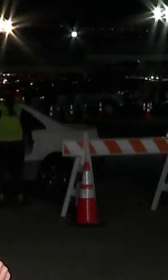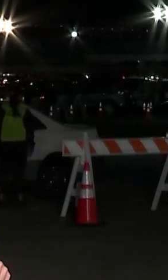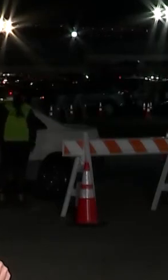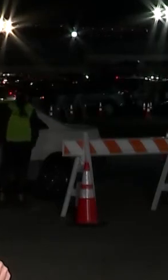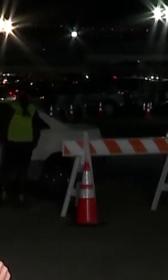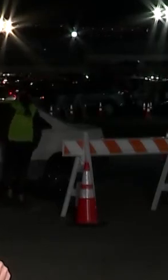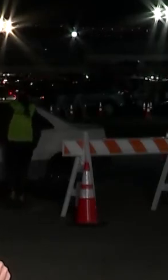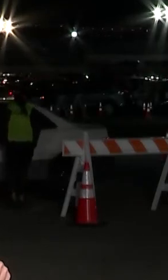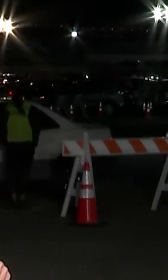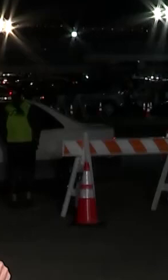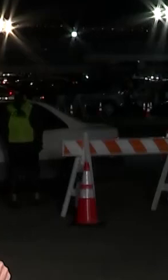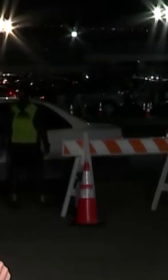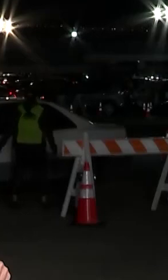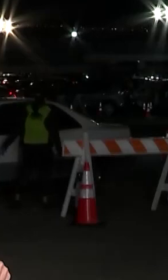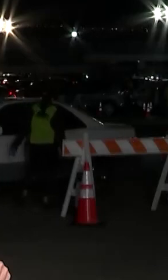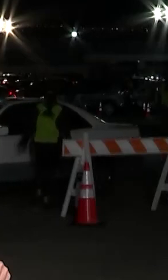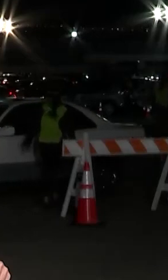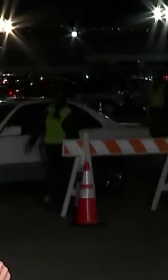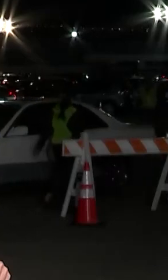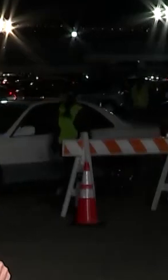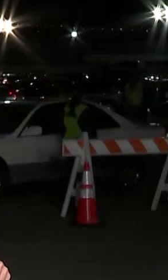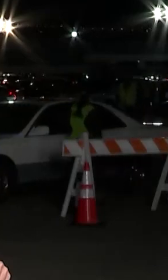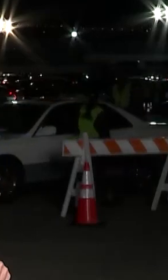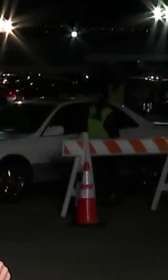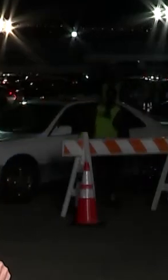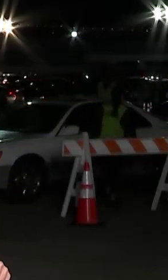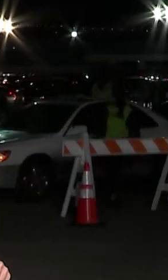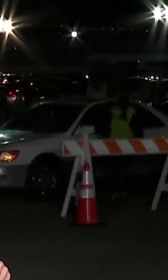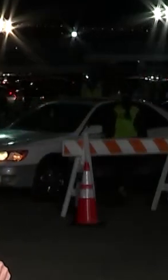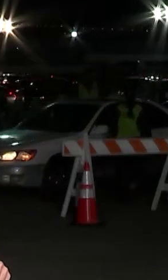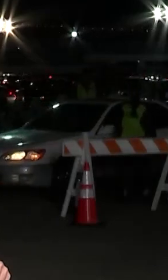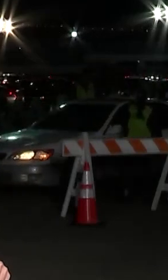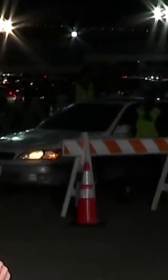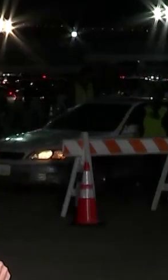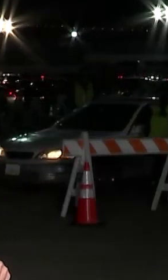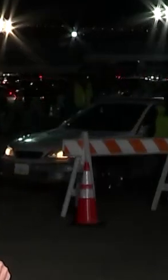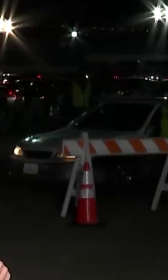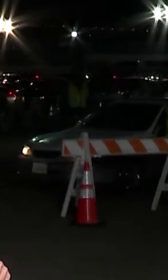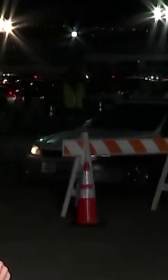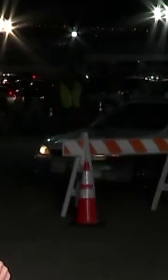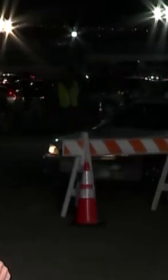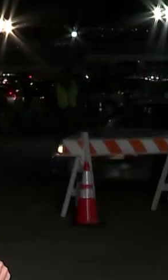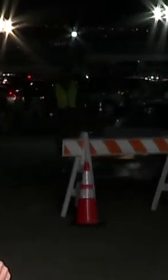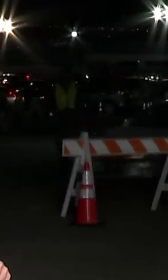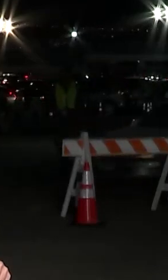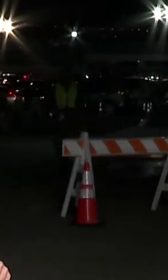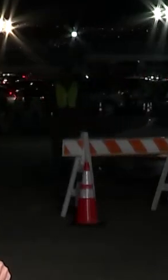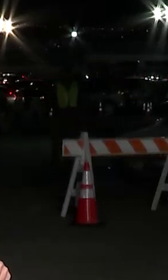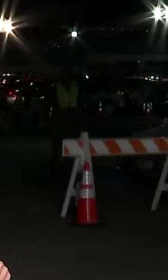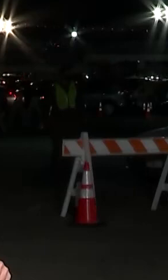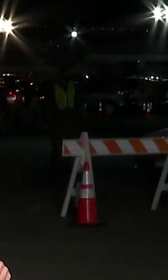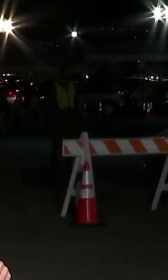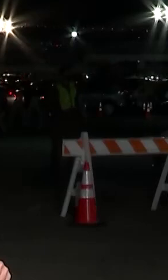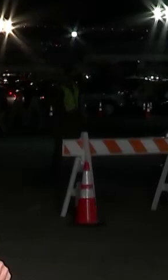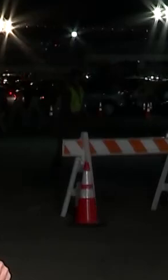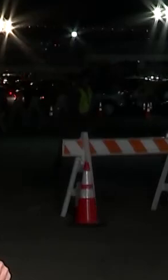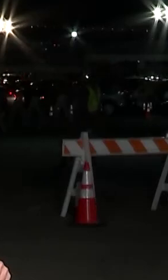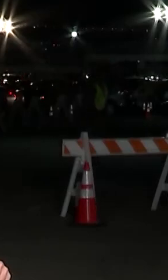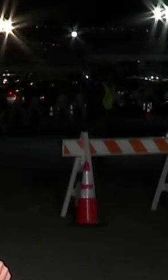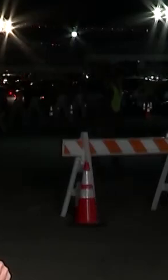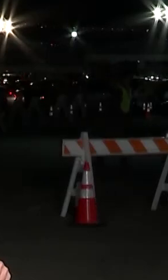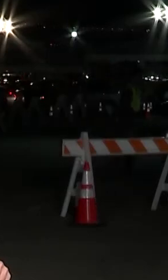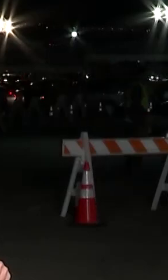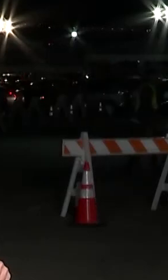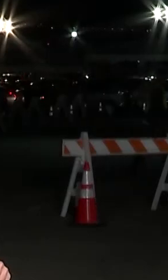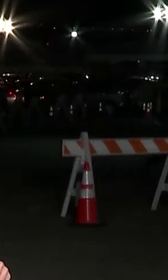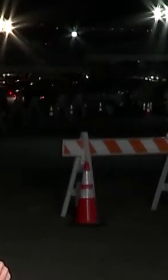Hoy solamente es 30 o 40 minutos, pero ayer fue horas. Entonces use el baño antes de llegar, traiga